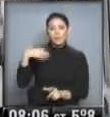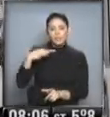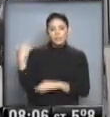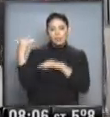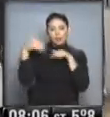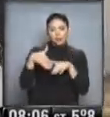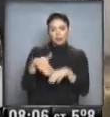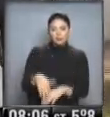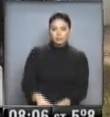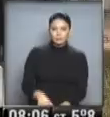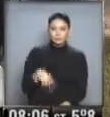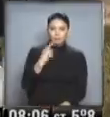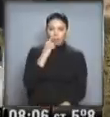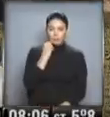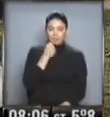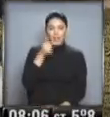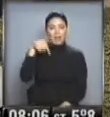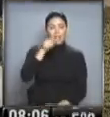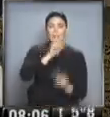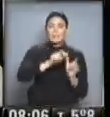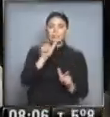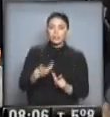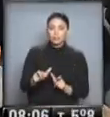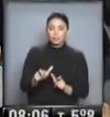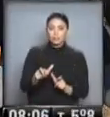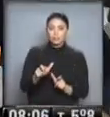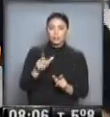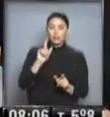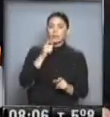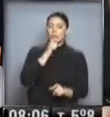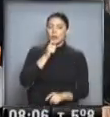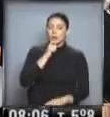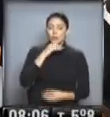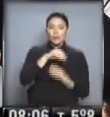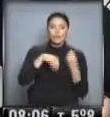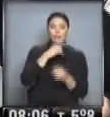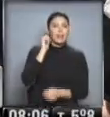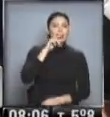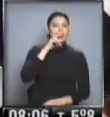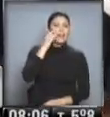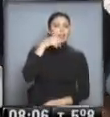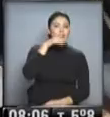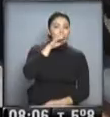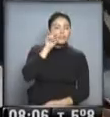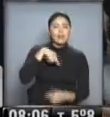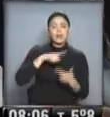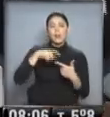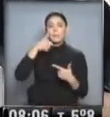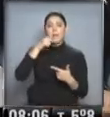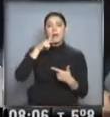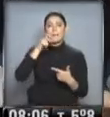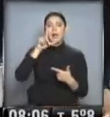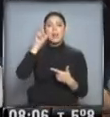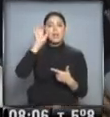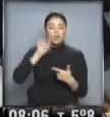acá. Aquí estuvieron también mucha gente cercana, como la familia Greiber, Lidia Papaleo,